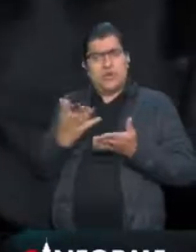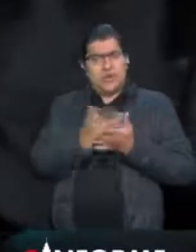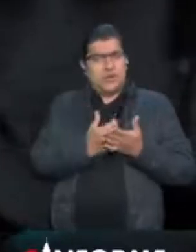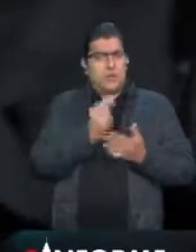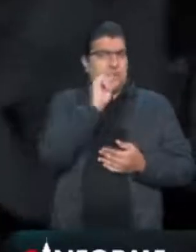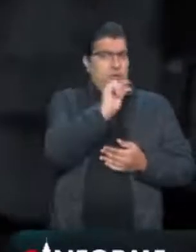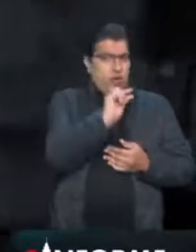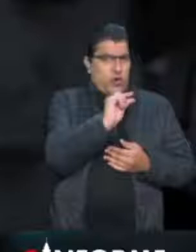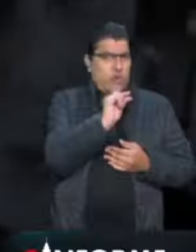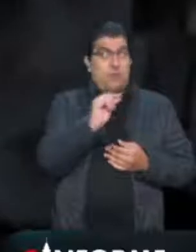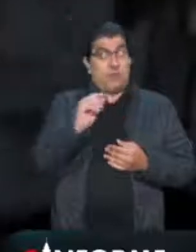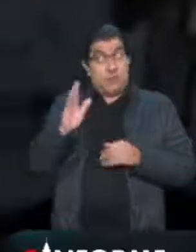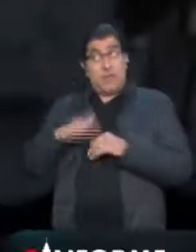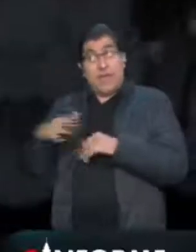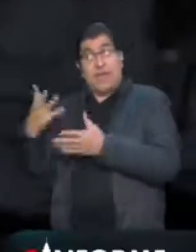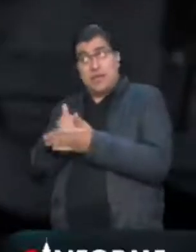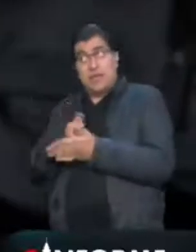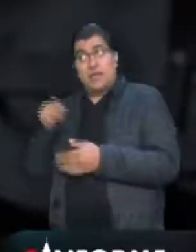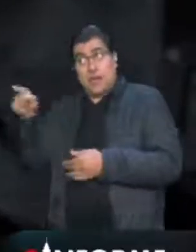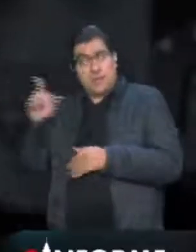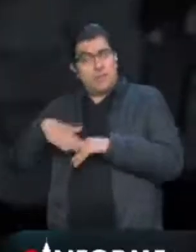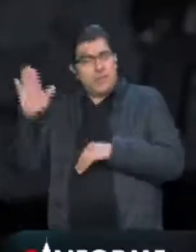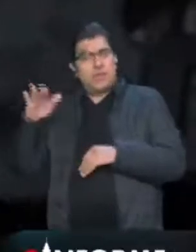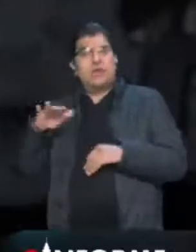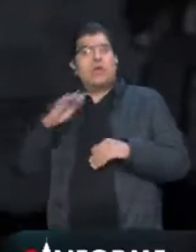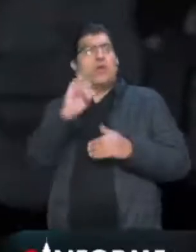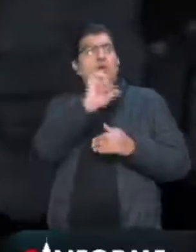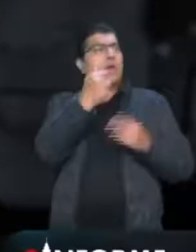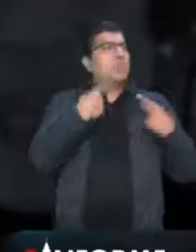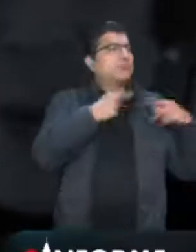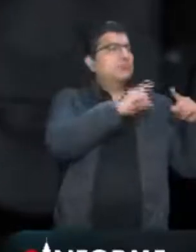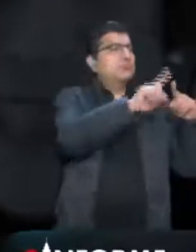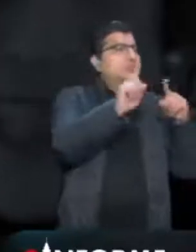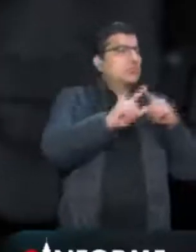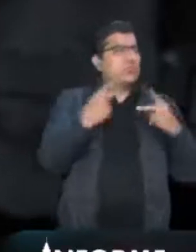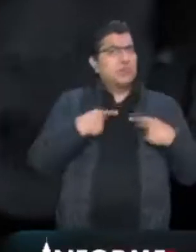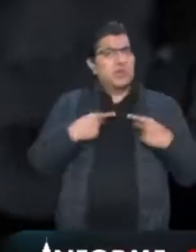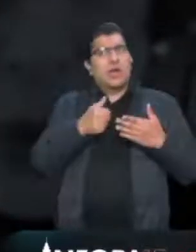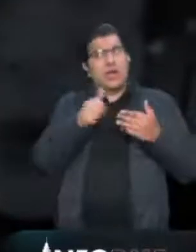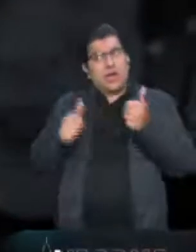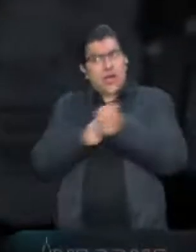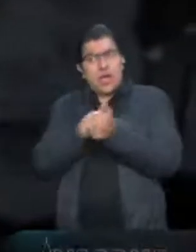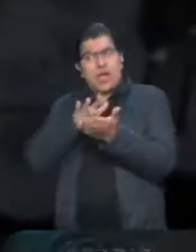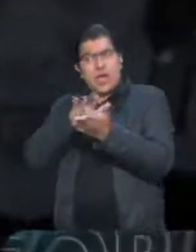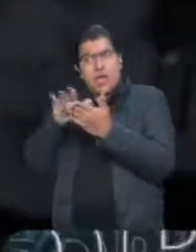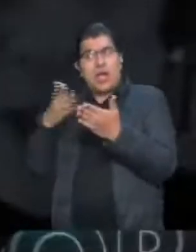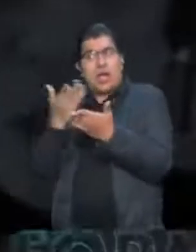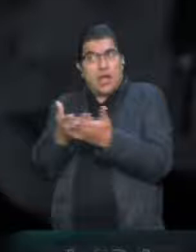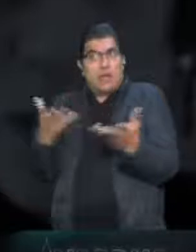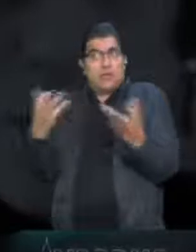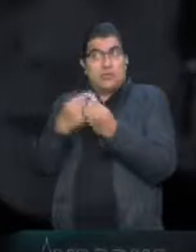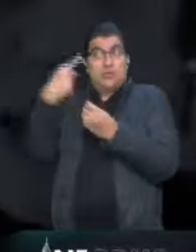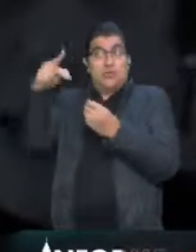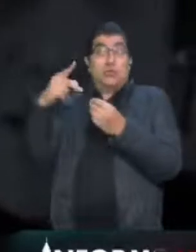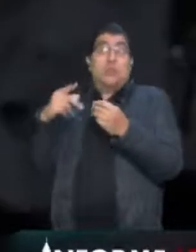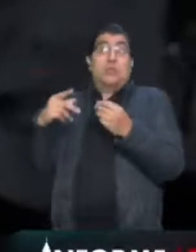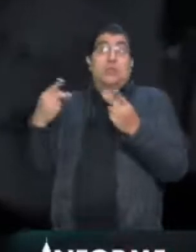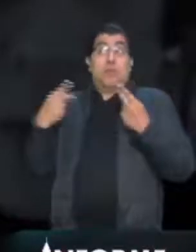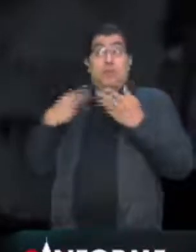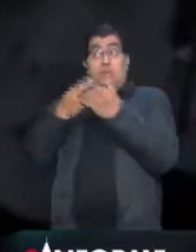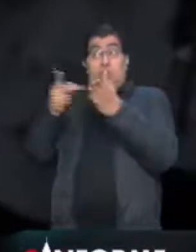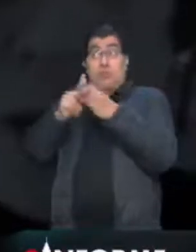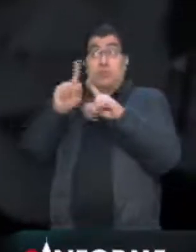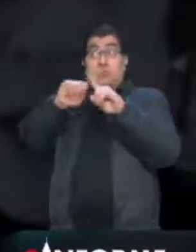que él y mucho menos que tantas personas que han sido asistentes suyos que ahora tienen puestos de primer nivel